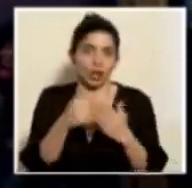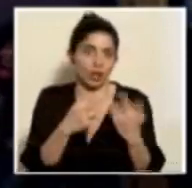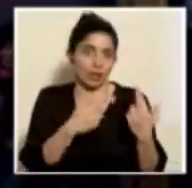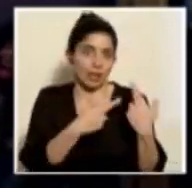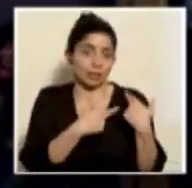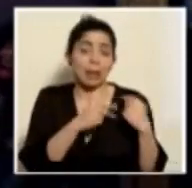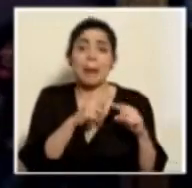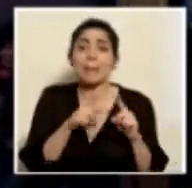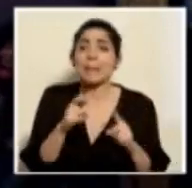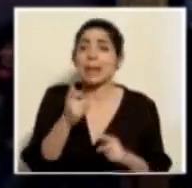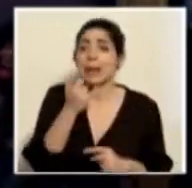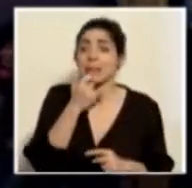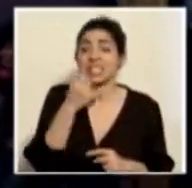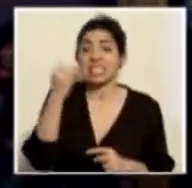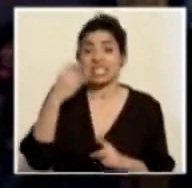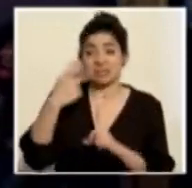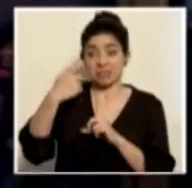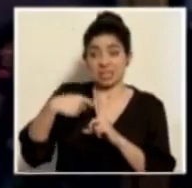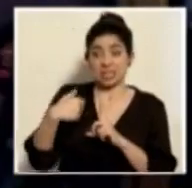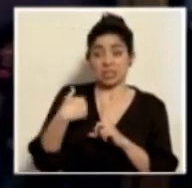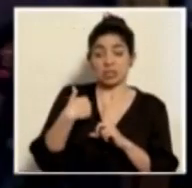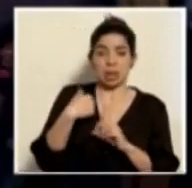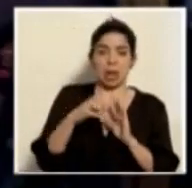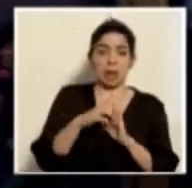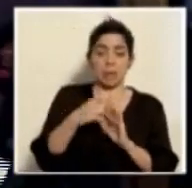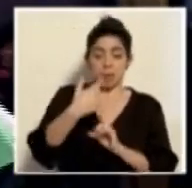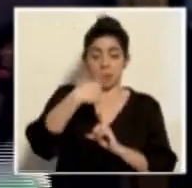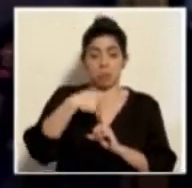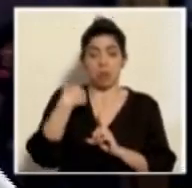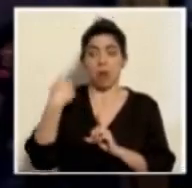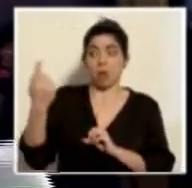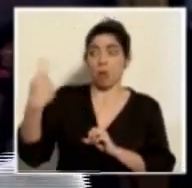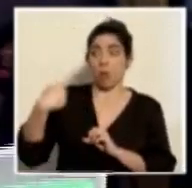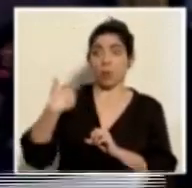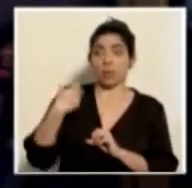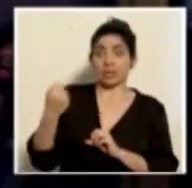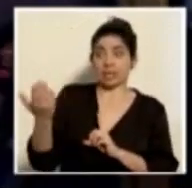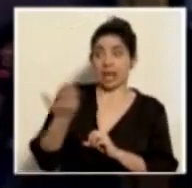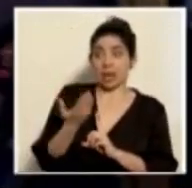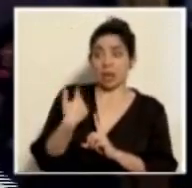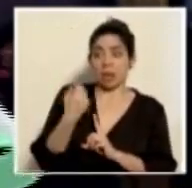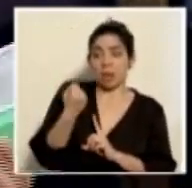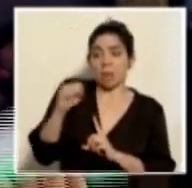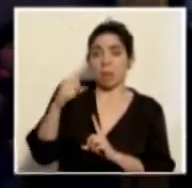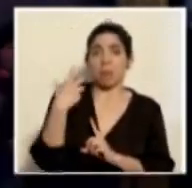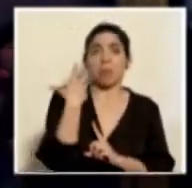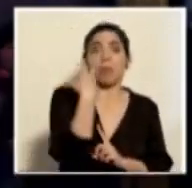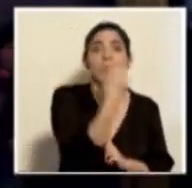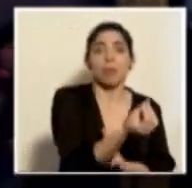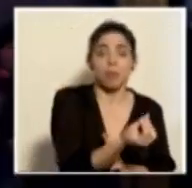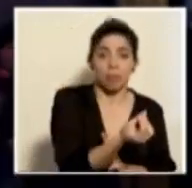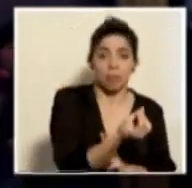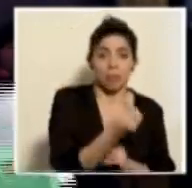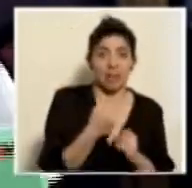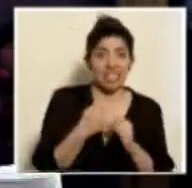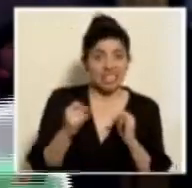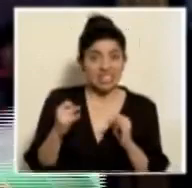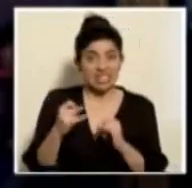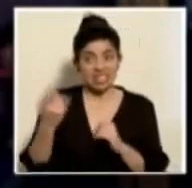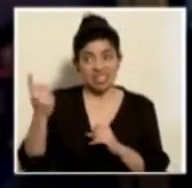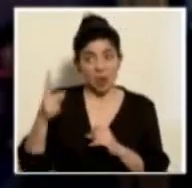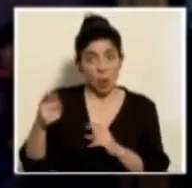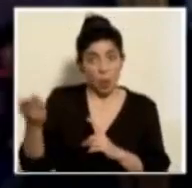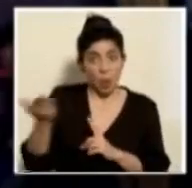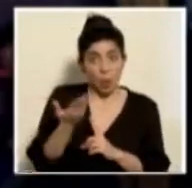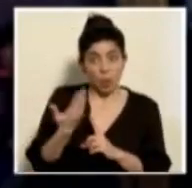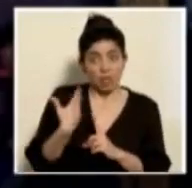responsables. Pero si aún así, si la gente con una orden sanitaria incumple las medidas de aislamiento, aún sin una orden sanitaria, la posibilidad es